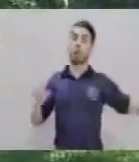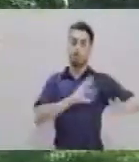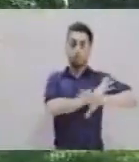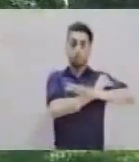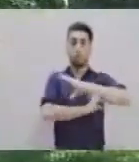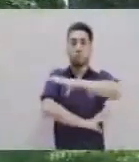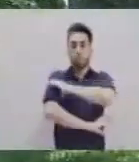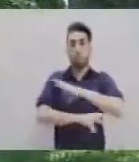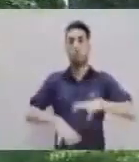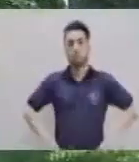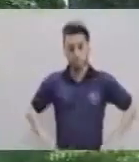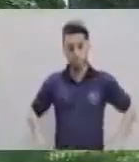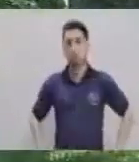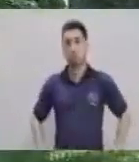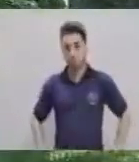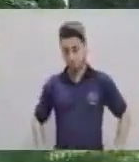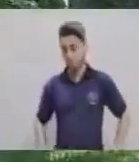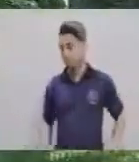Podemos estirar un poco acá.